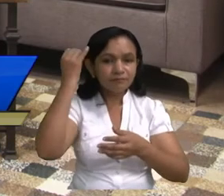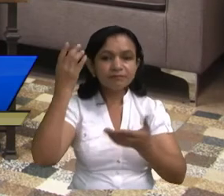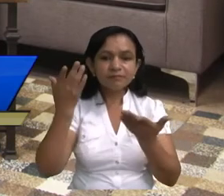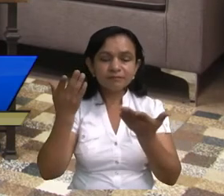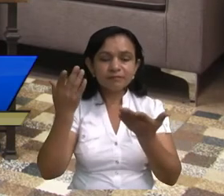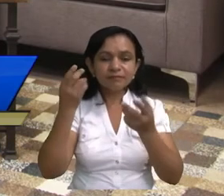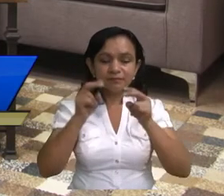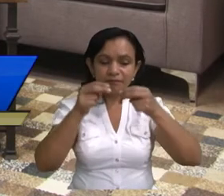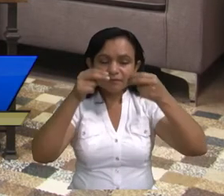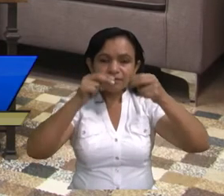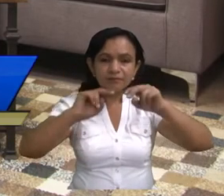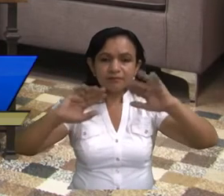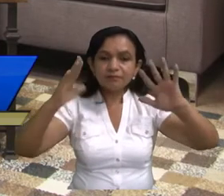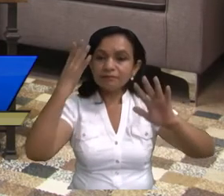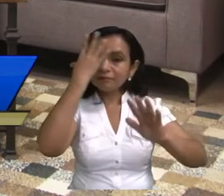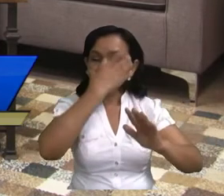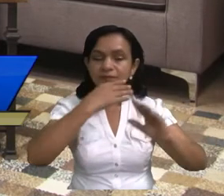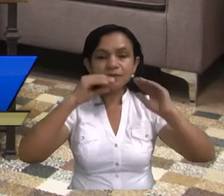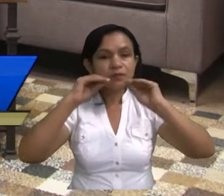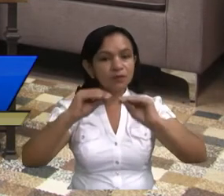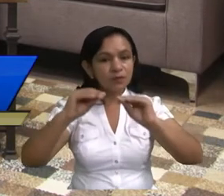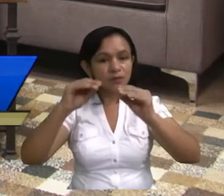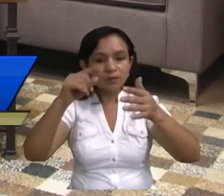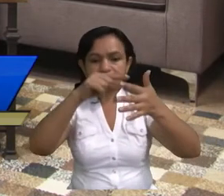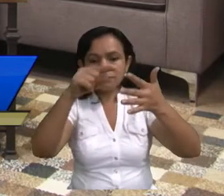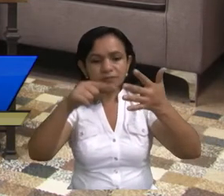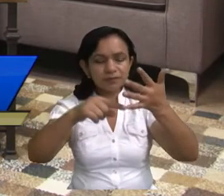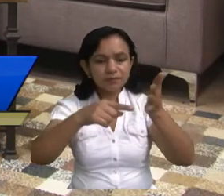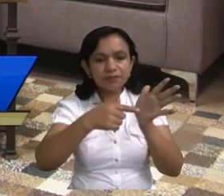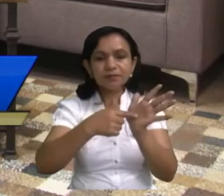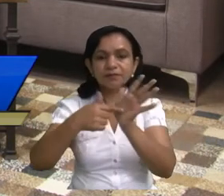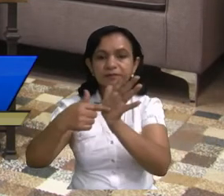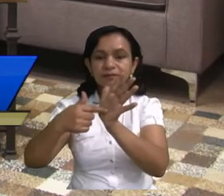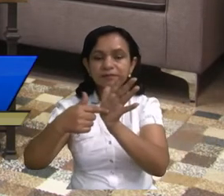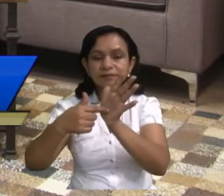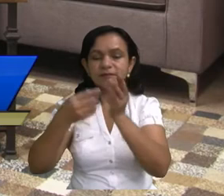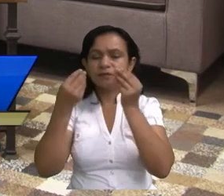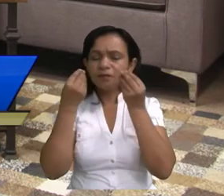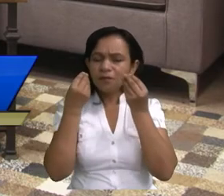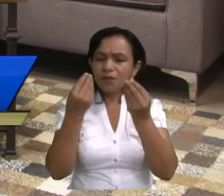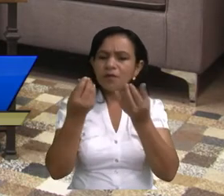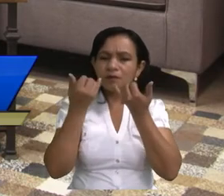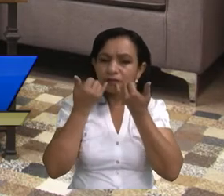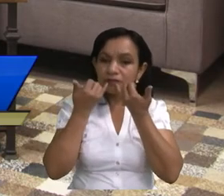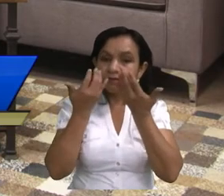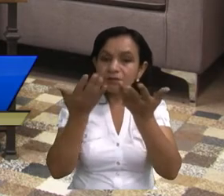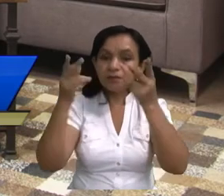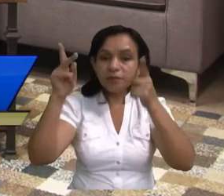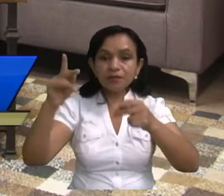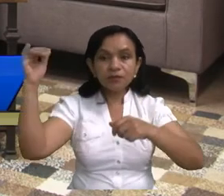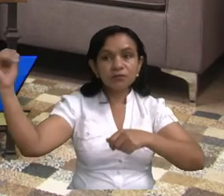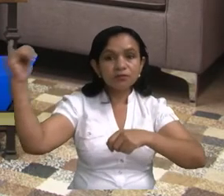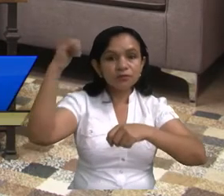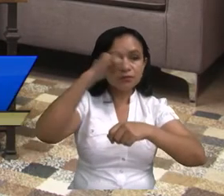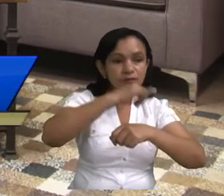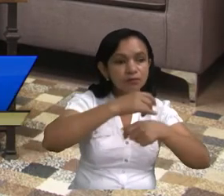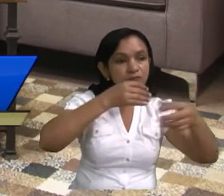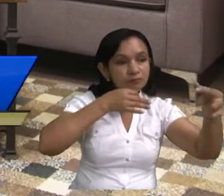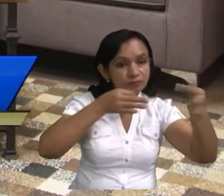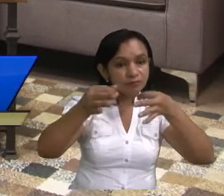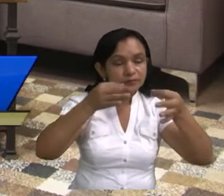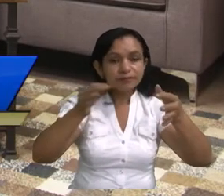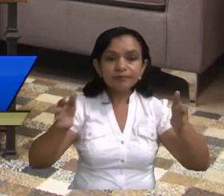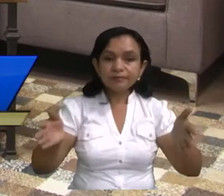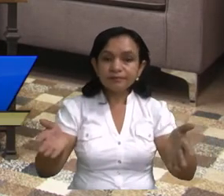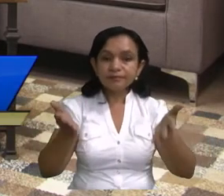bellezas naturales, en educación. O sea, le damos a conocer mucha información y también nosotros